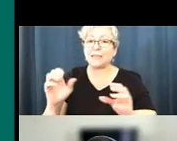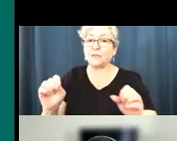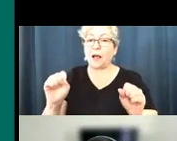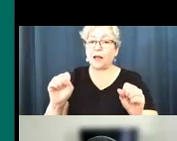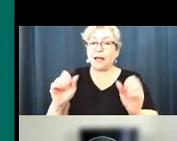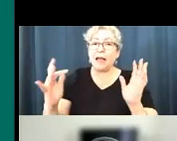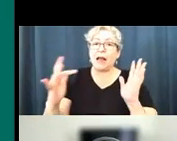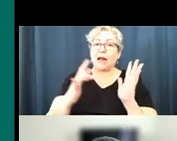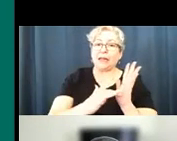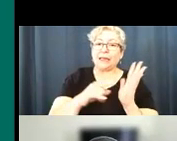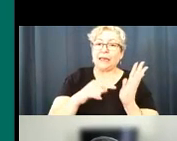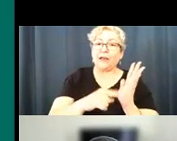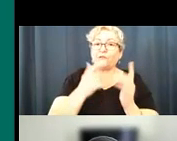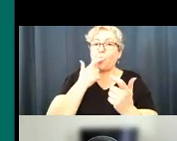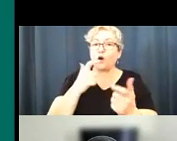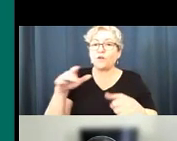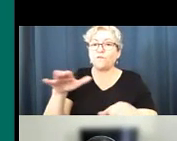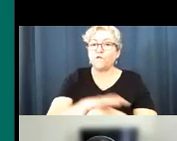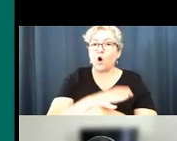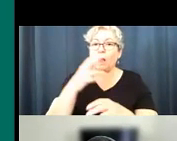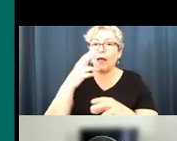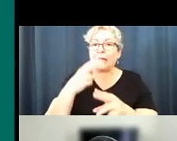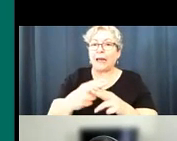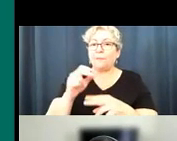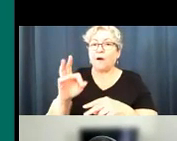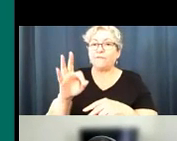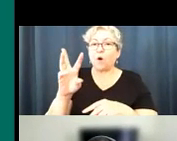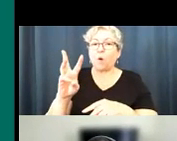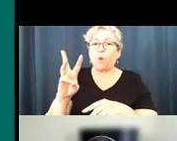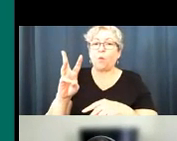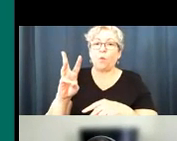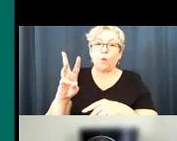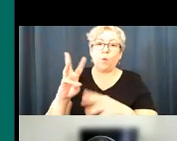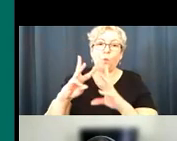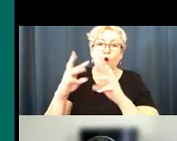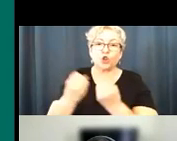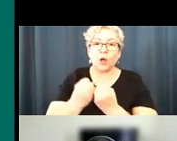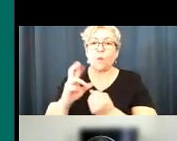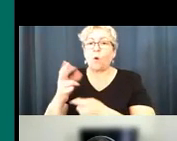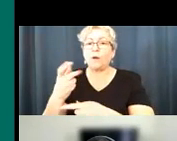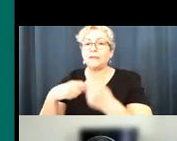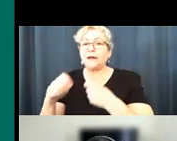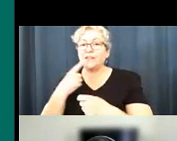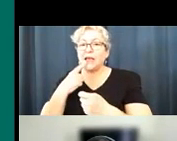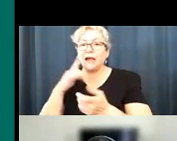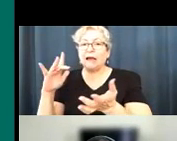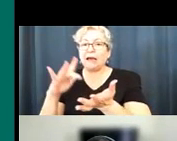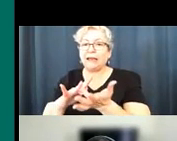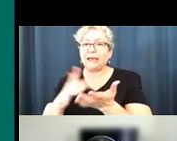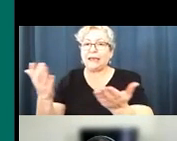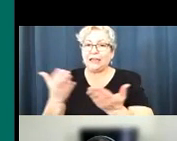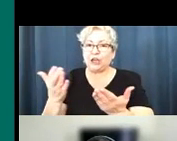Puede ser tan informativo como posible. Apriete aquí para ver el nombre completo del taller. Apriete